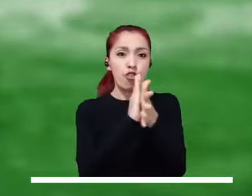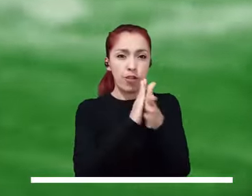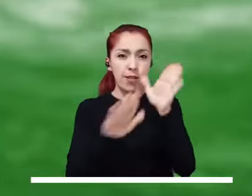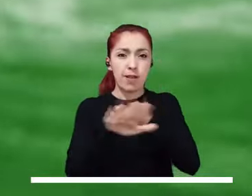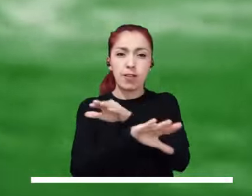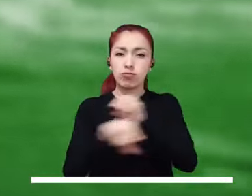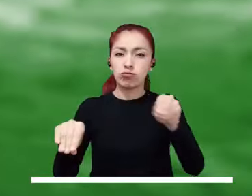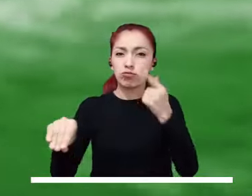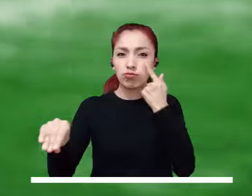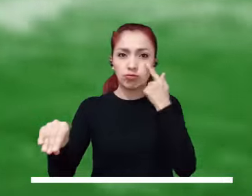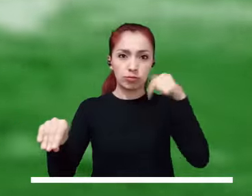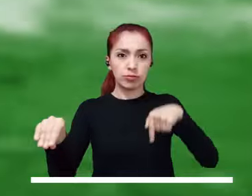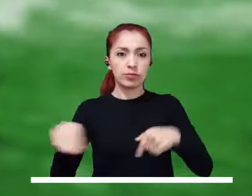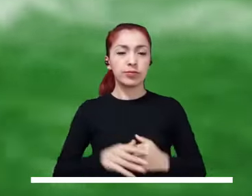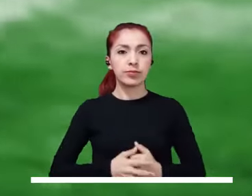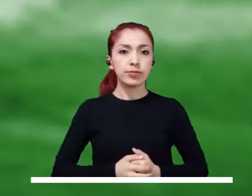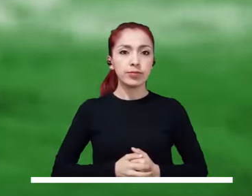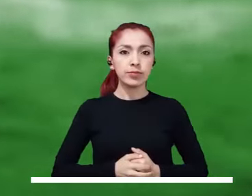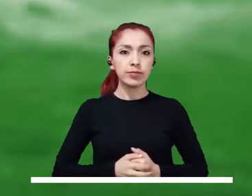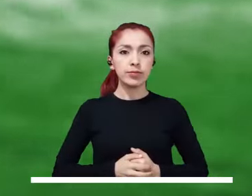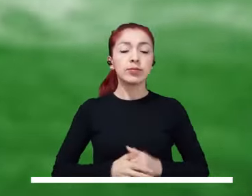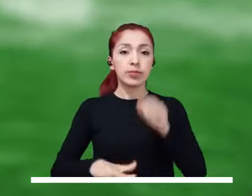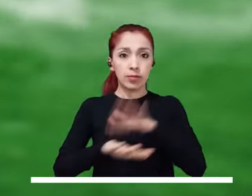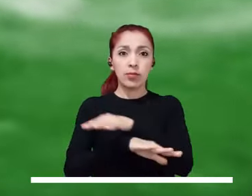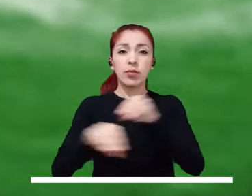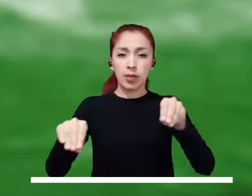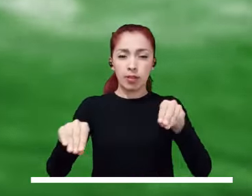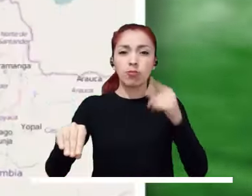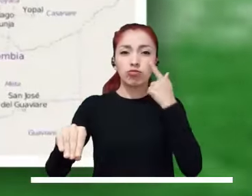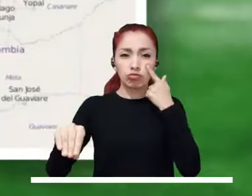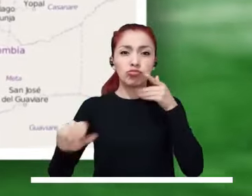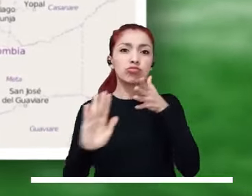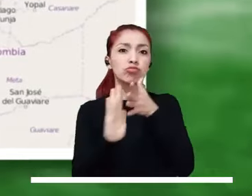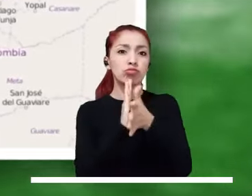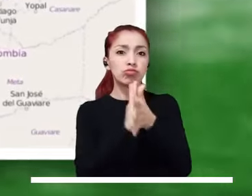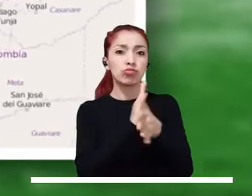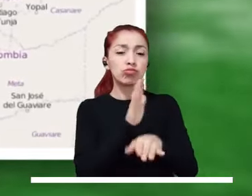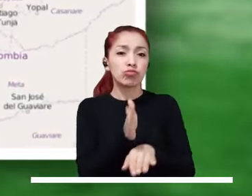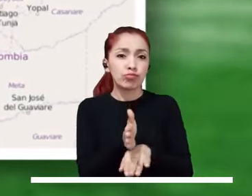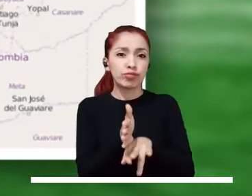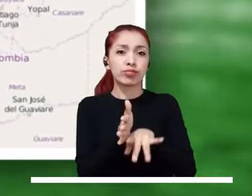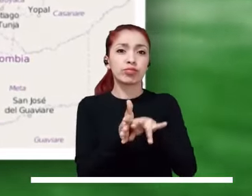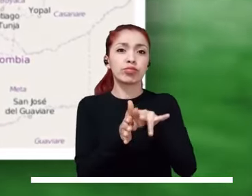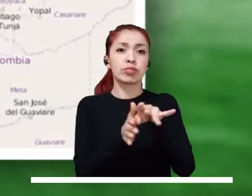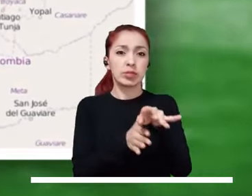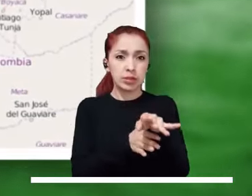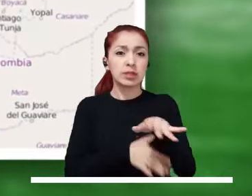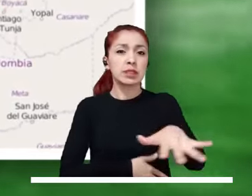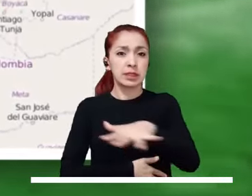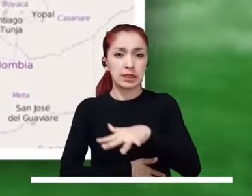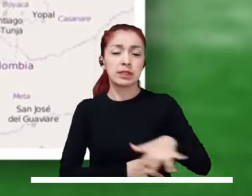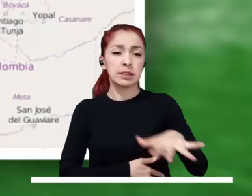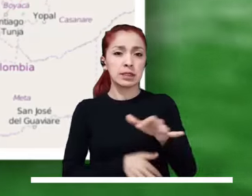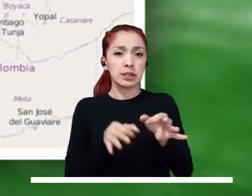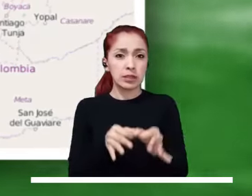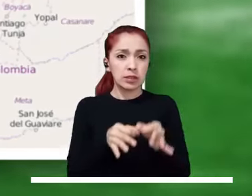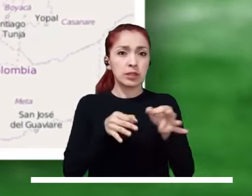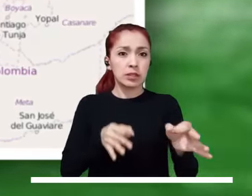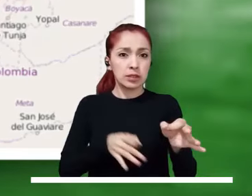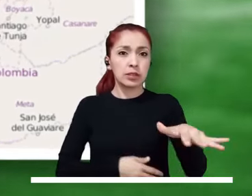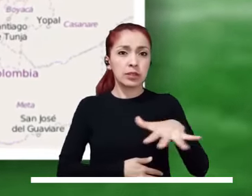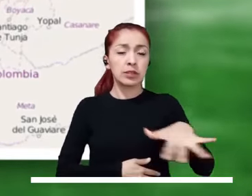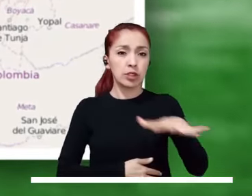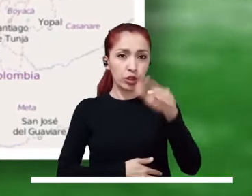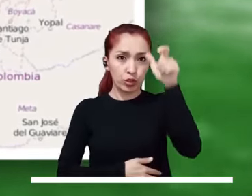Inicia el domingo informado sobre las alertas que estarán activas a esta hora. Se reportan crecientes súbitas en el